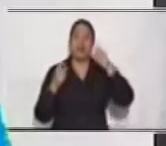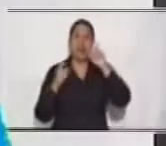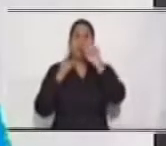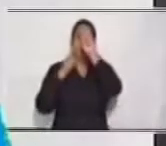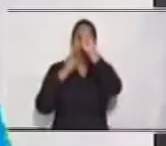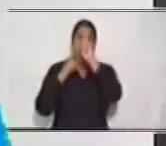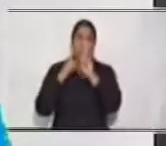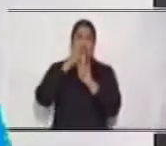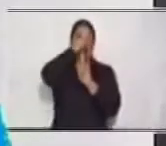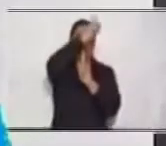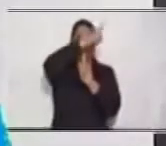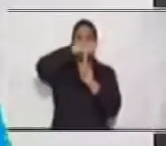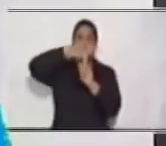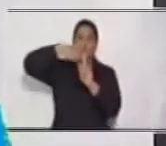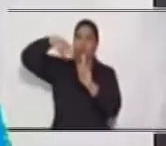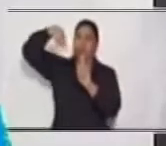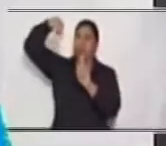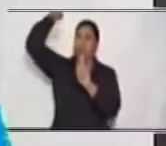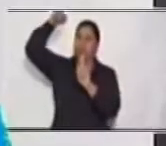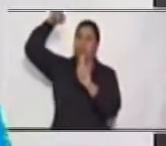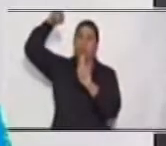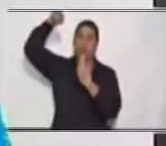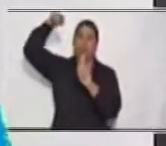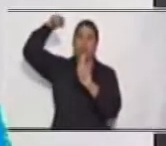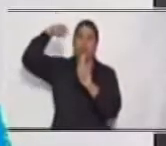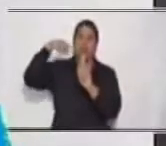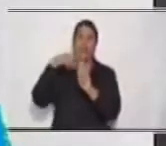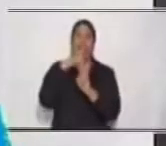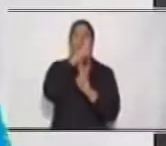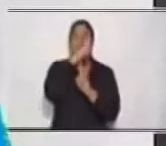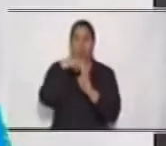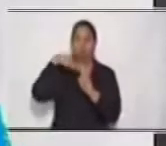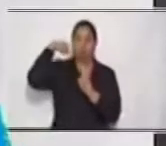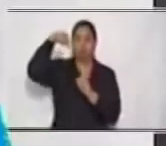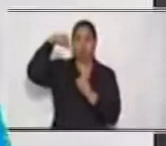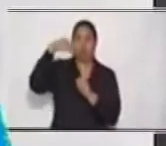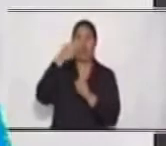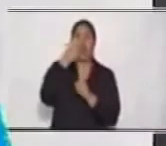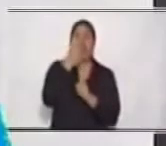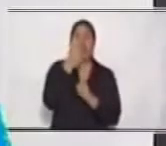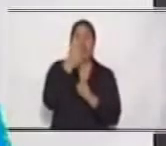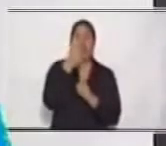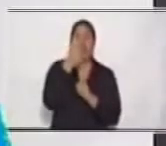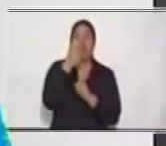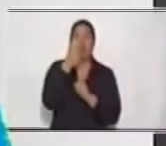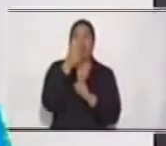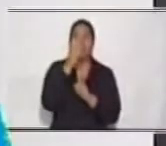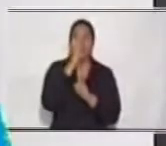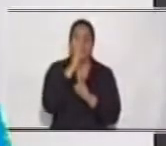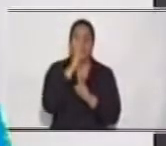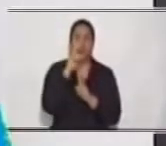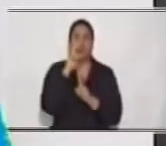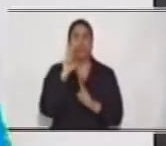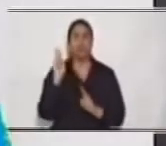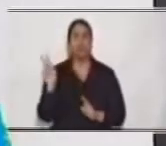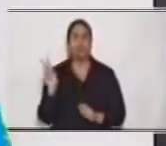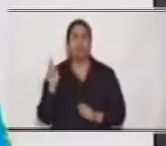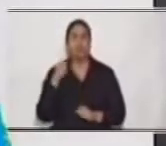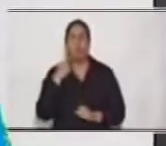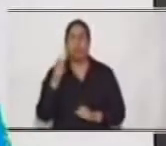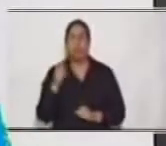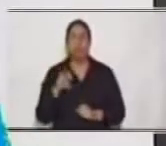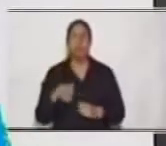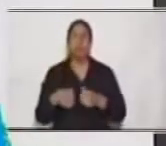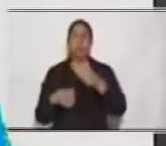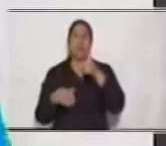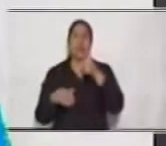A. El punto A se traza sobre el eje Y y vemos que aquí aparece acompañando al eje